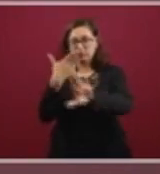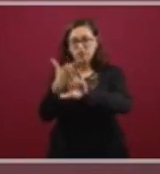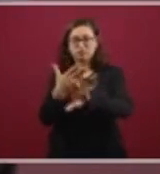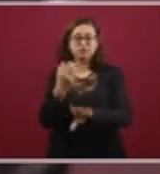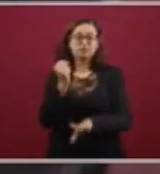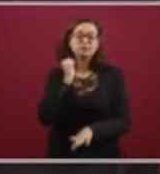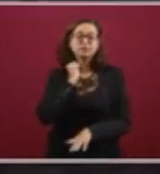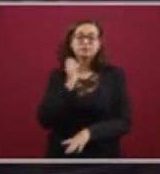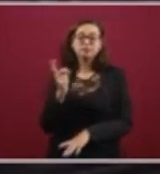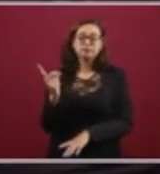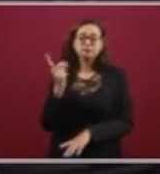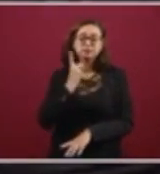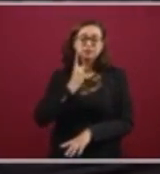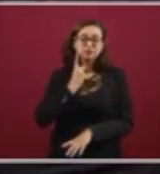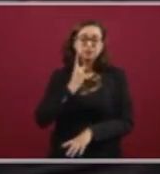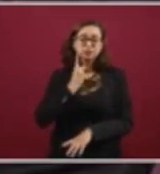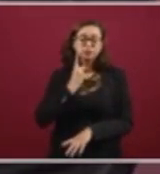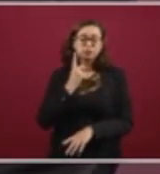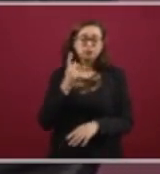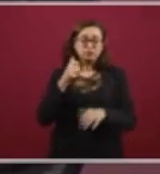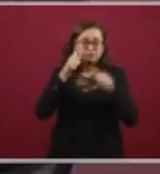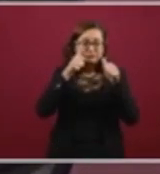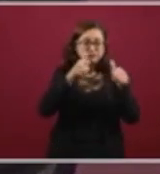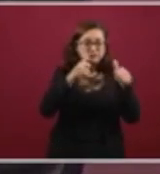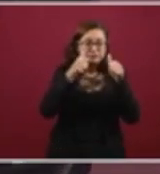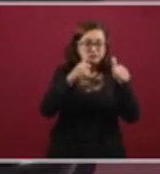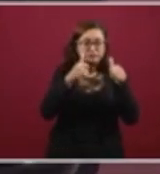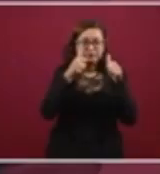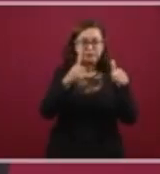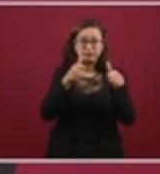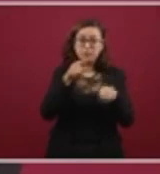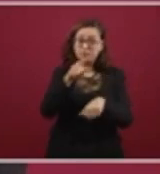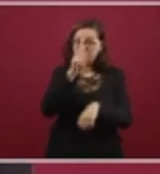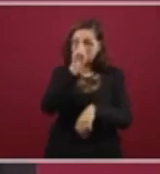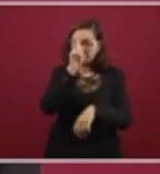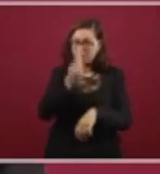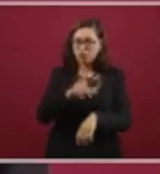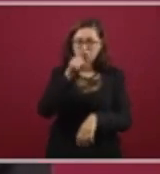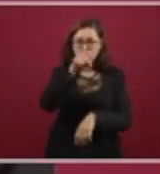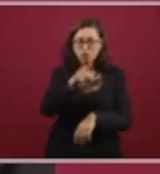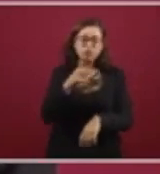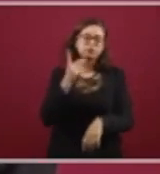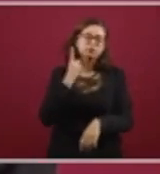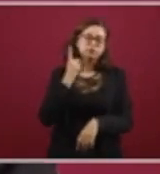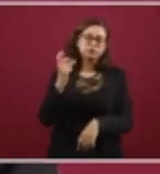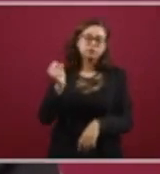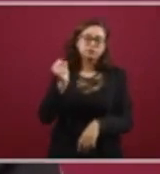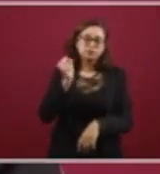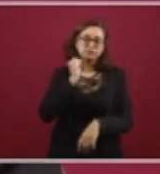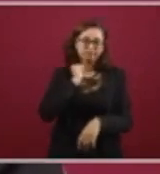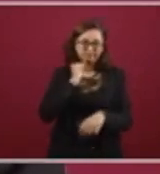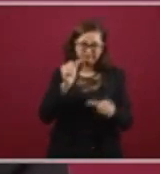cargaron mucho la mano al Poder Legislativo. Y claro,